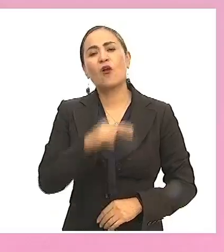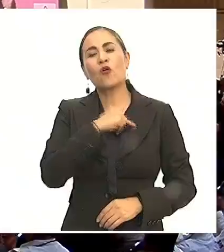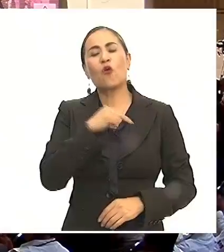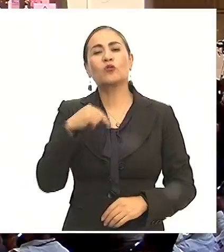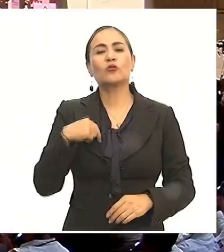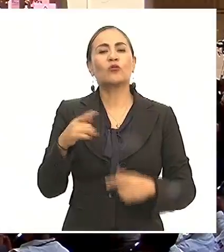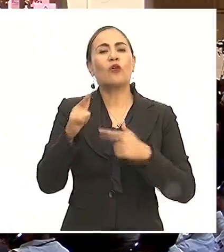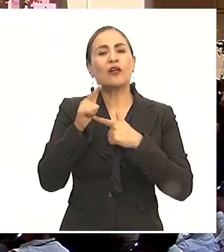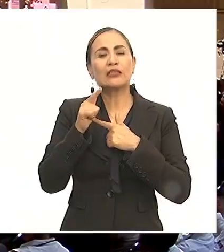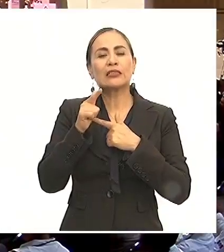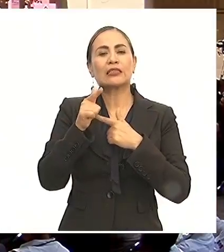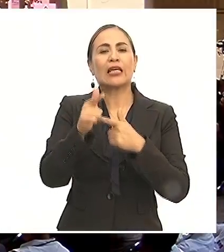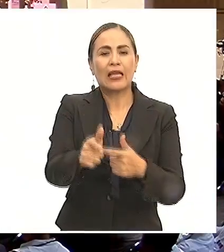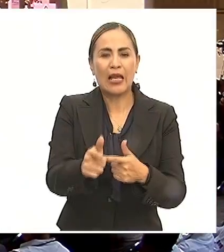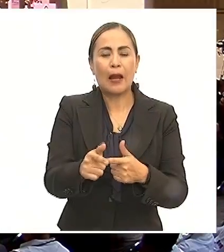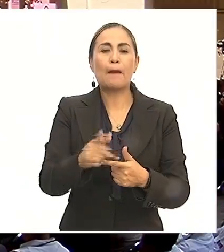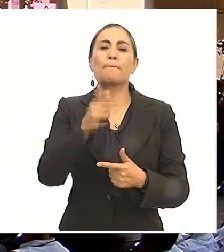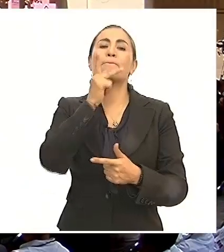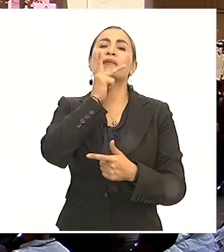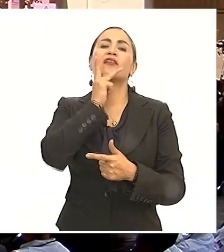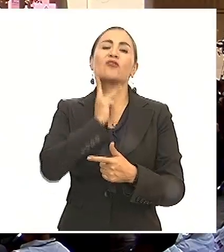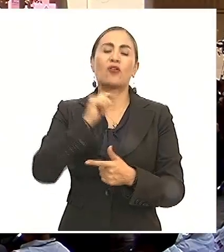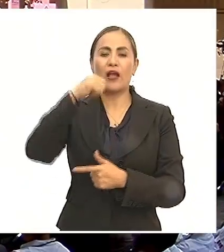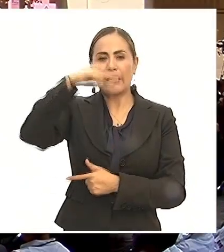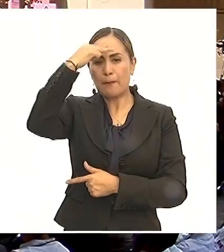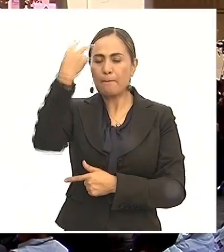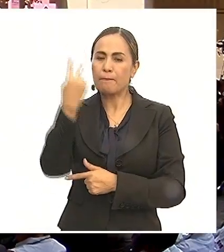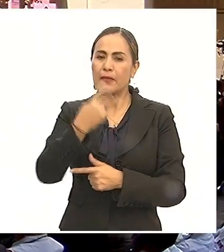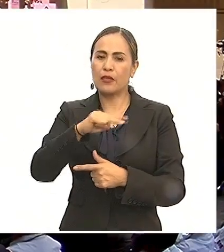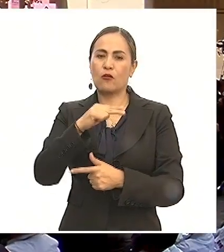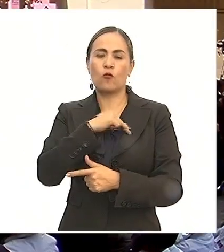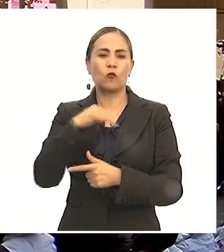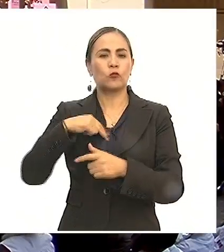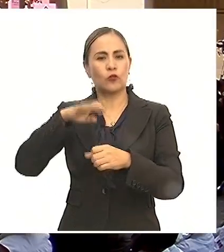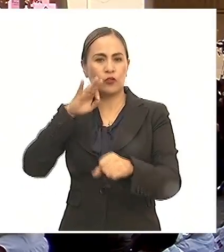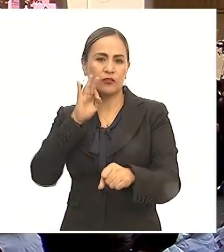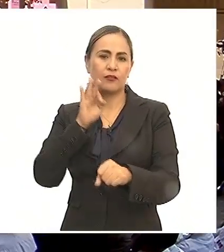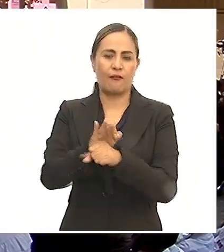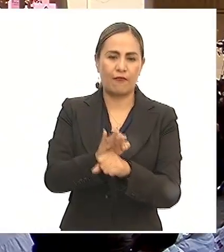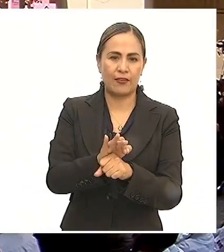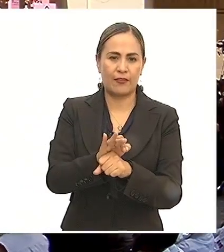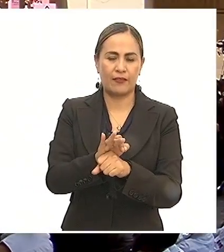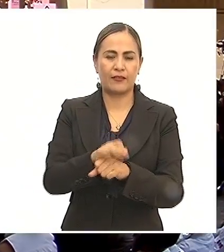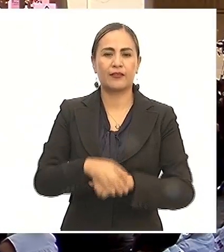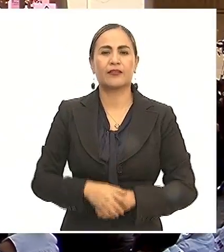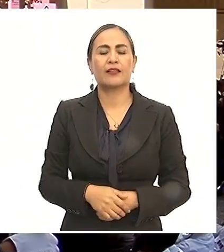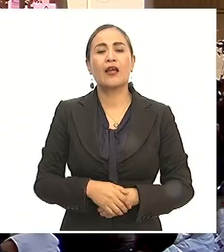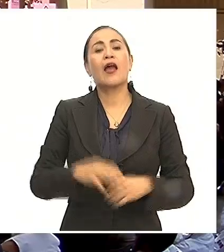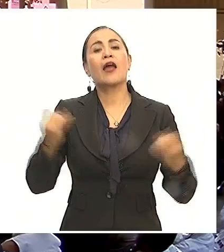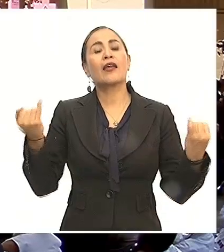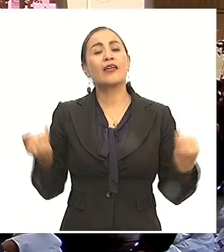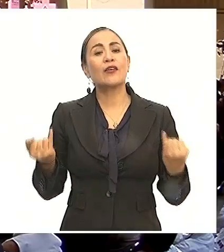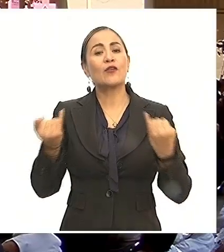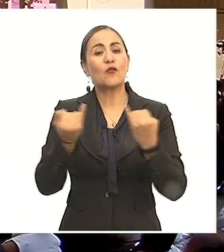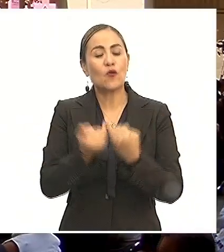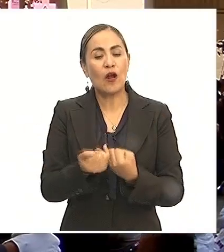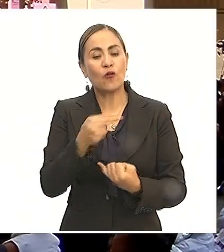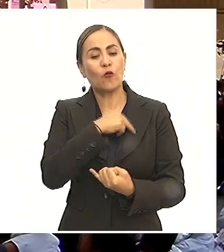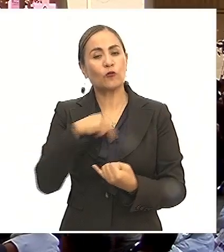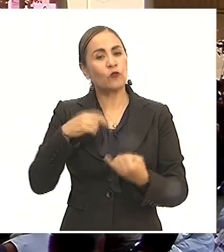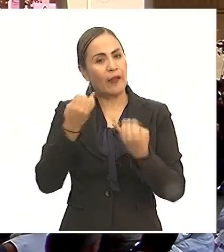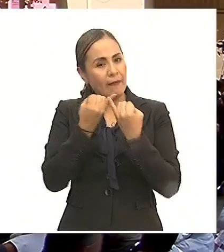sigamos defendiendo el petróleo de México y rescatando nuestra